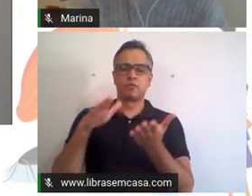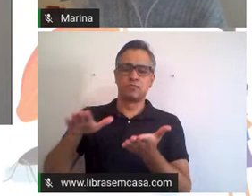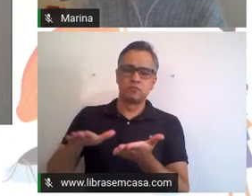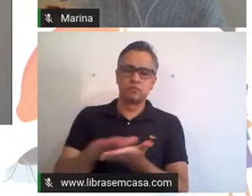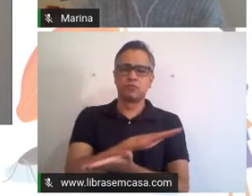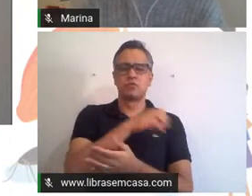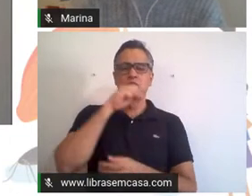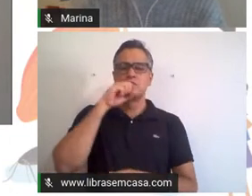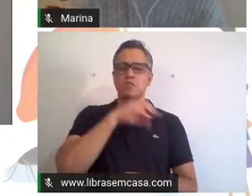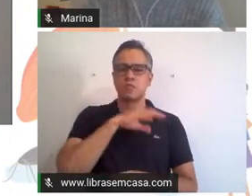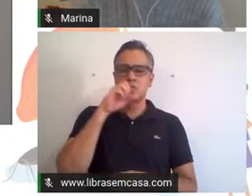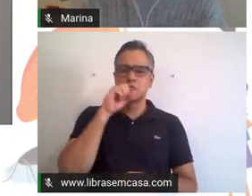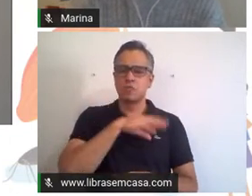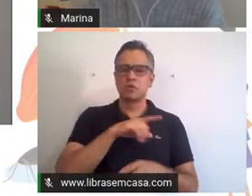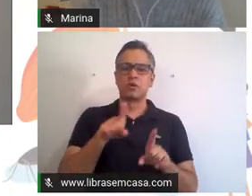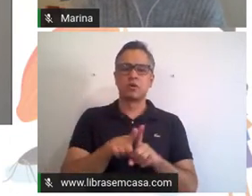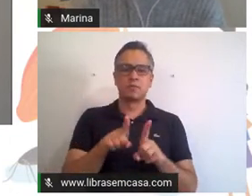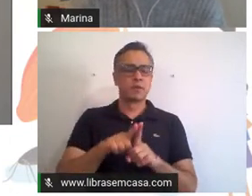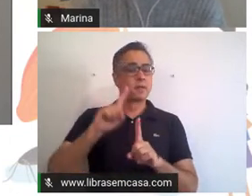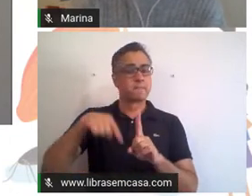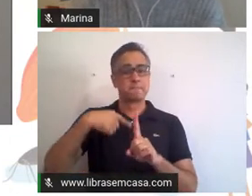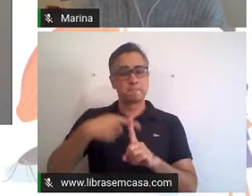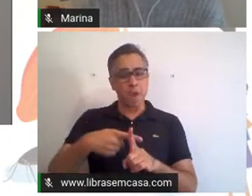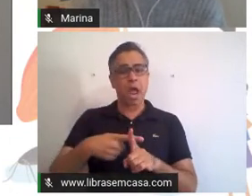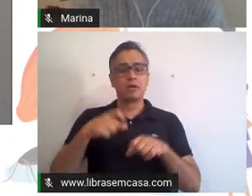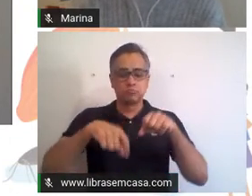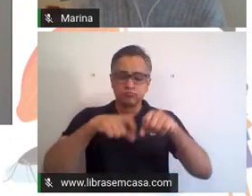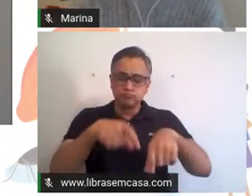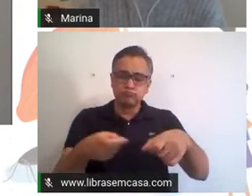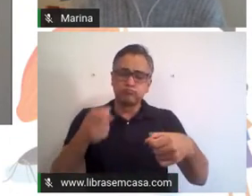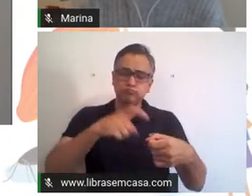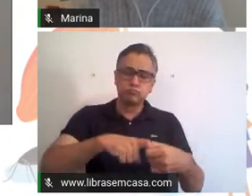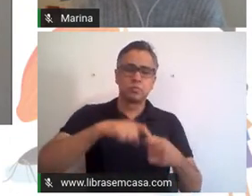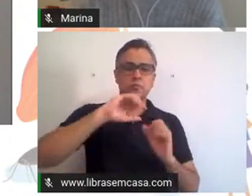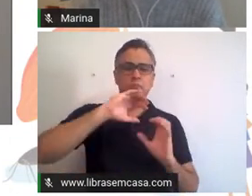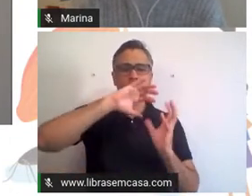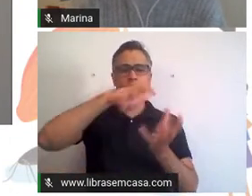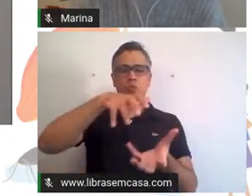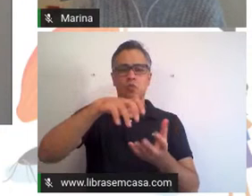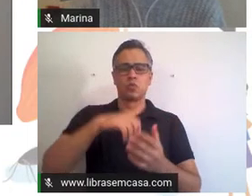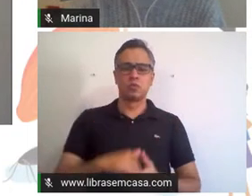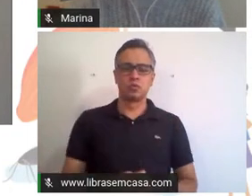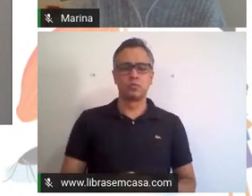de deforestación brutal también en este tiempo, uno de los 10 países que más deforestan del mundo,